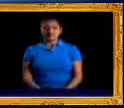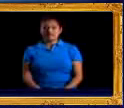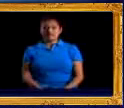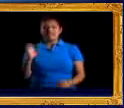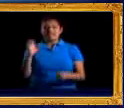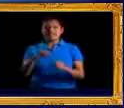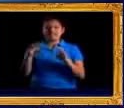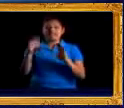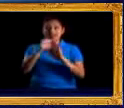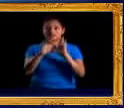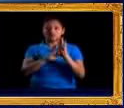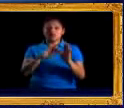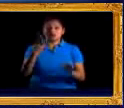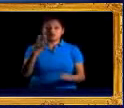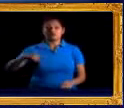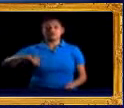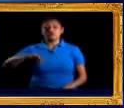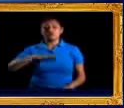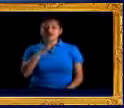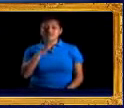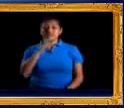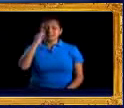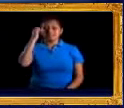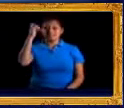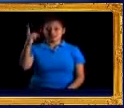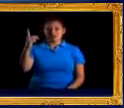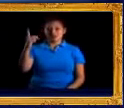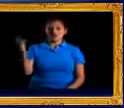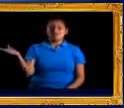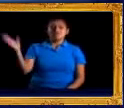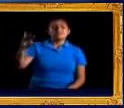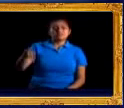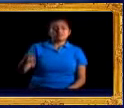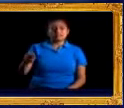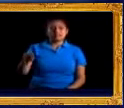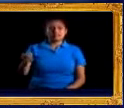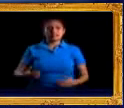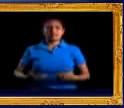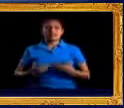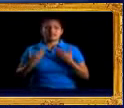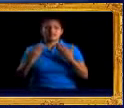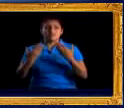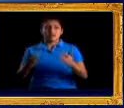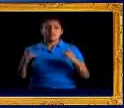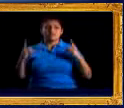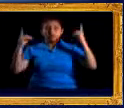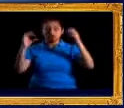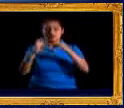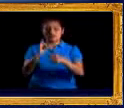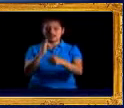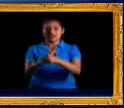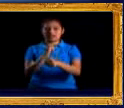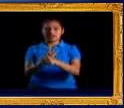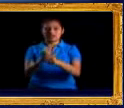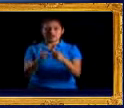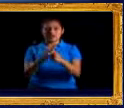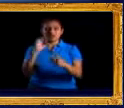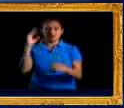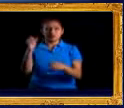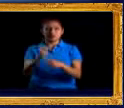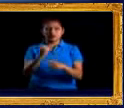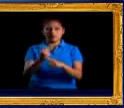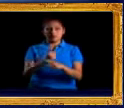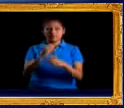En el capítulo 4 nos hablan que el Señor, después que da el desarrollo de la iglesia con sus problemas y